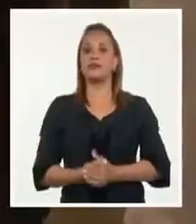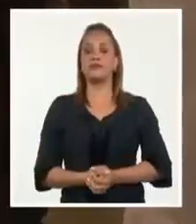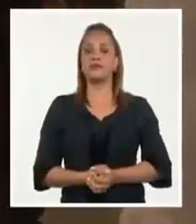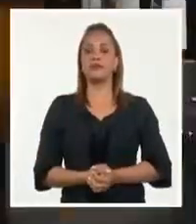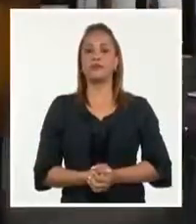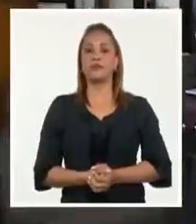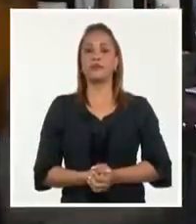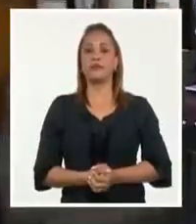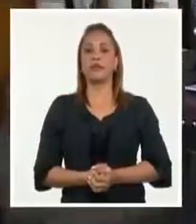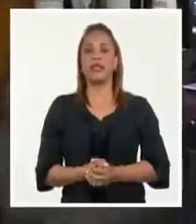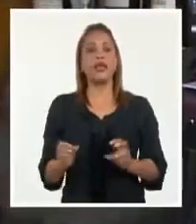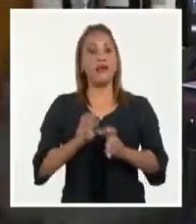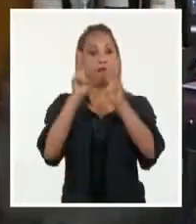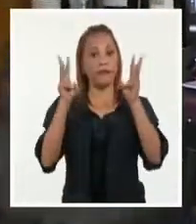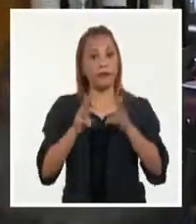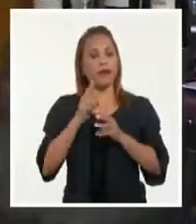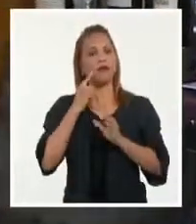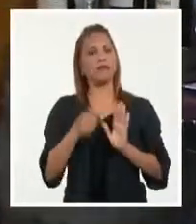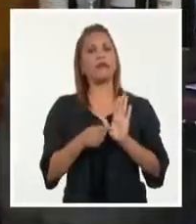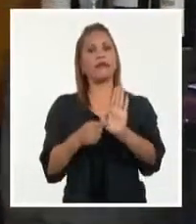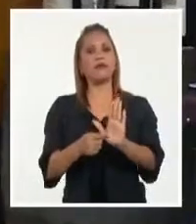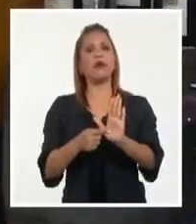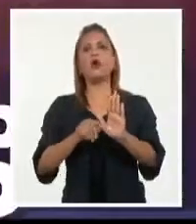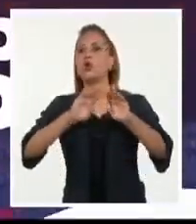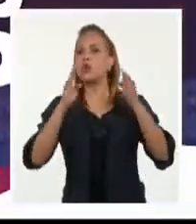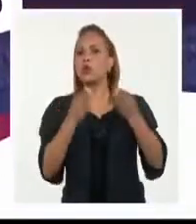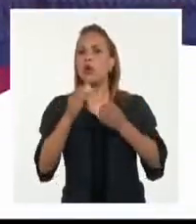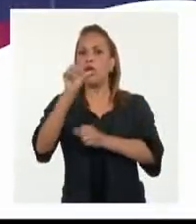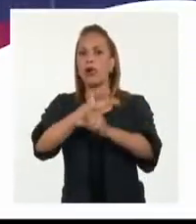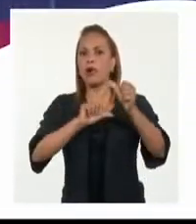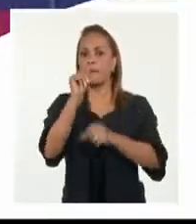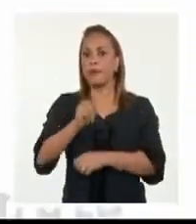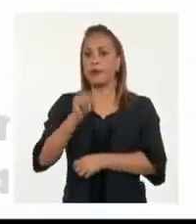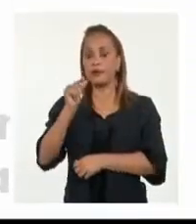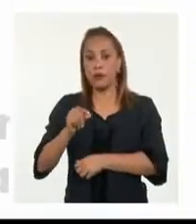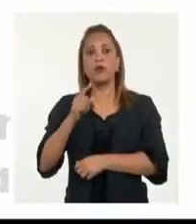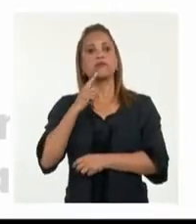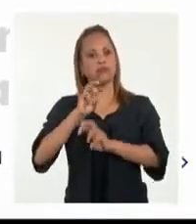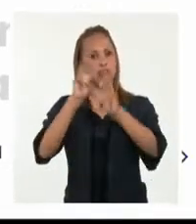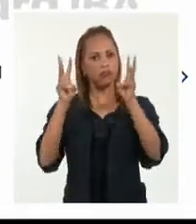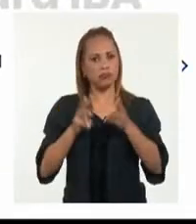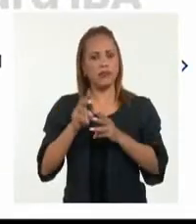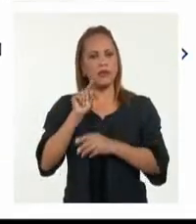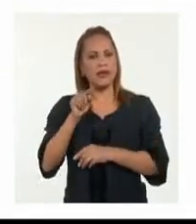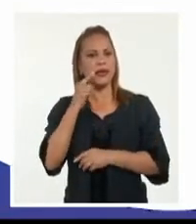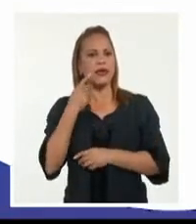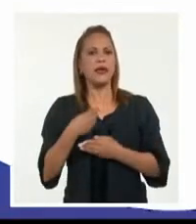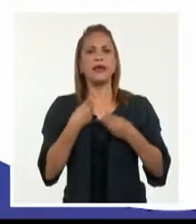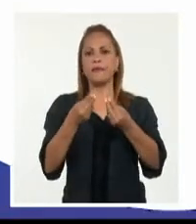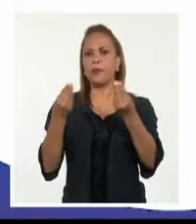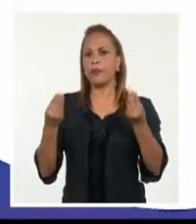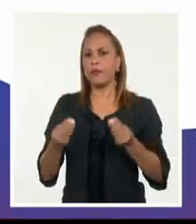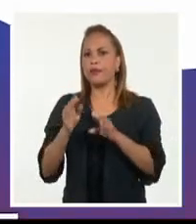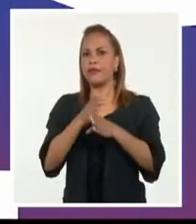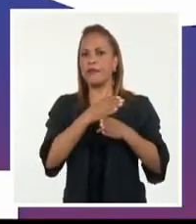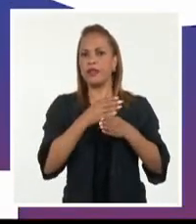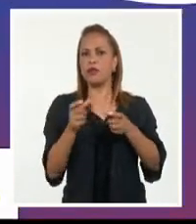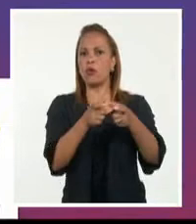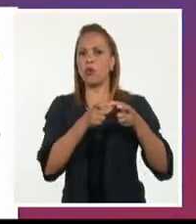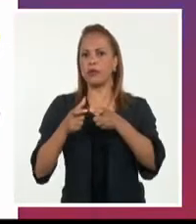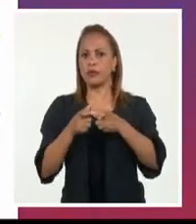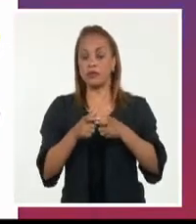presentó el sitio web de la asociación de cantineros de cuba creación del grupo de electrónica para el turismo que deviene proveedor tecnológico de la organización y